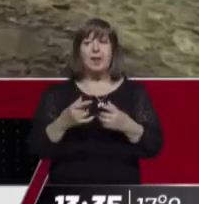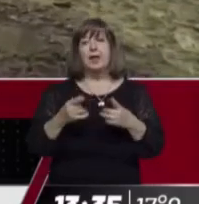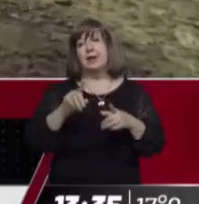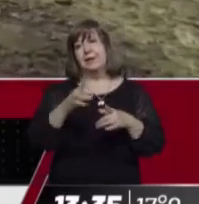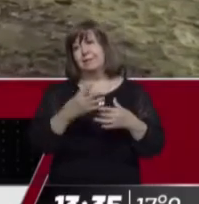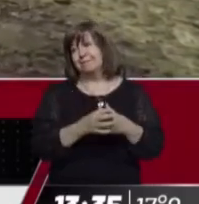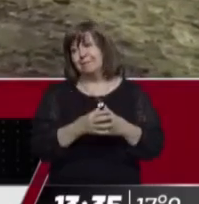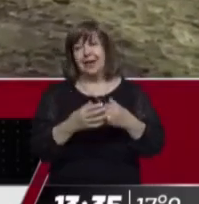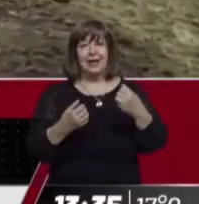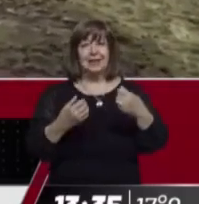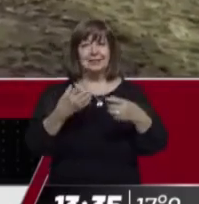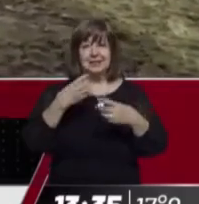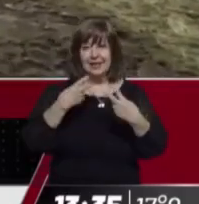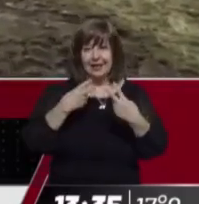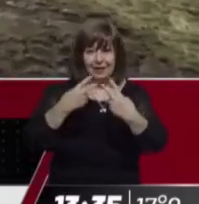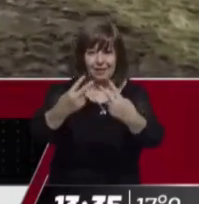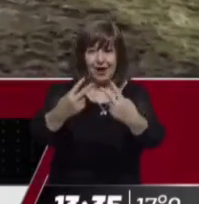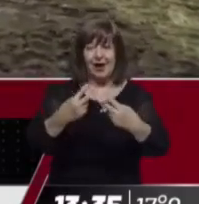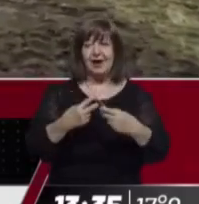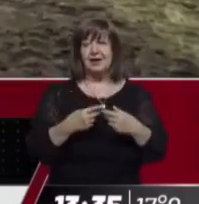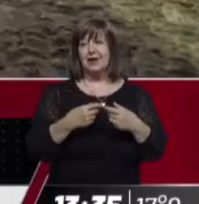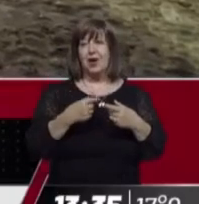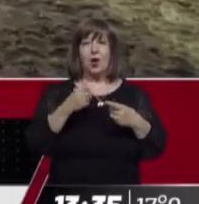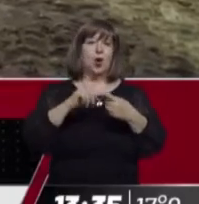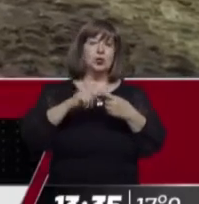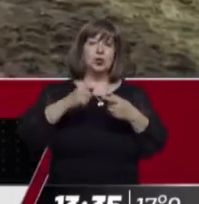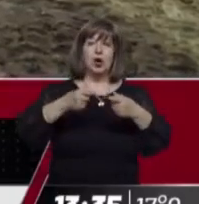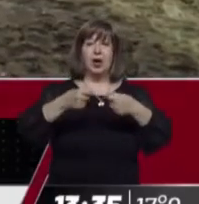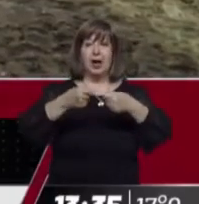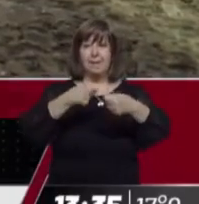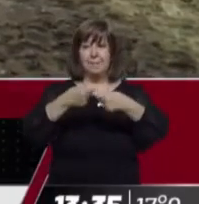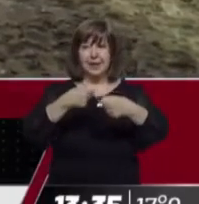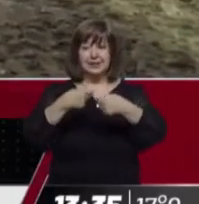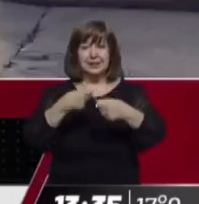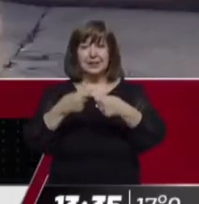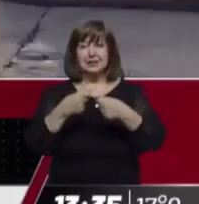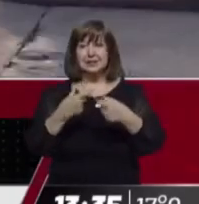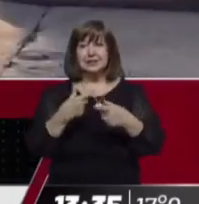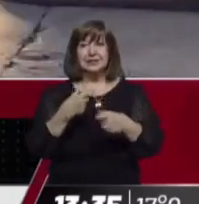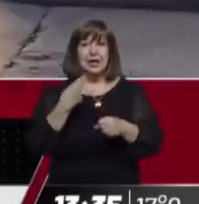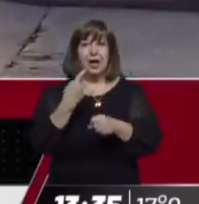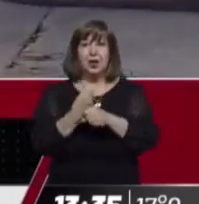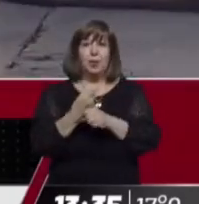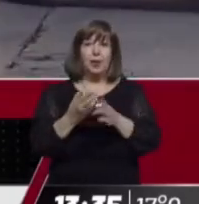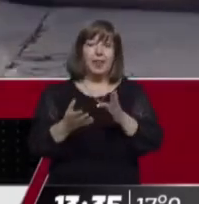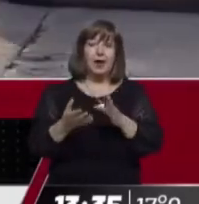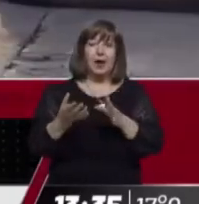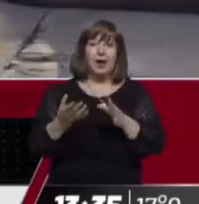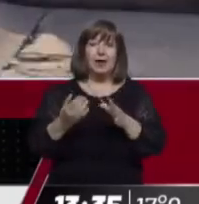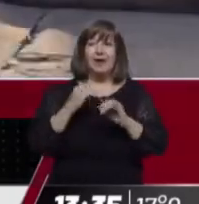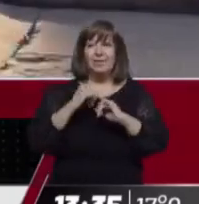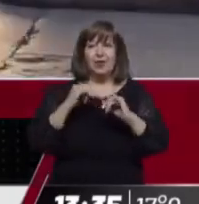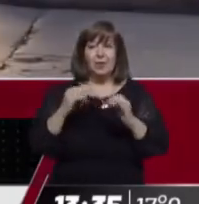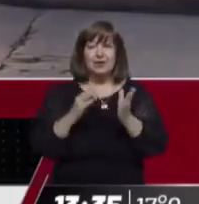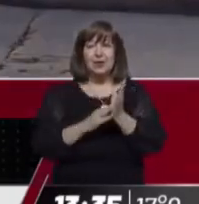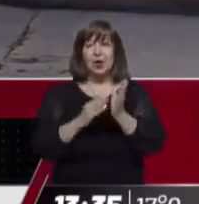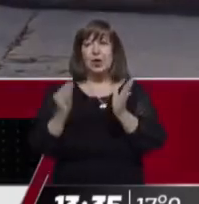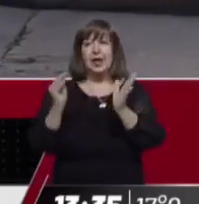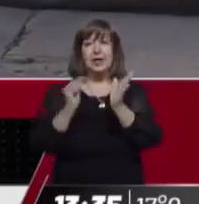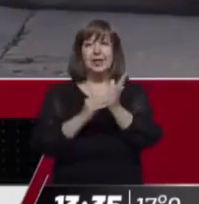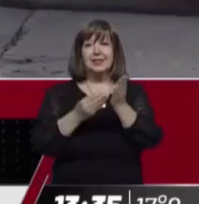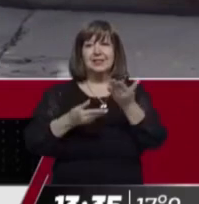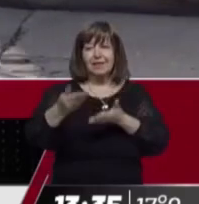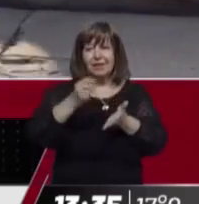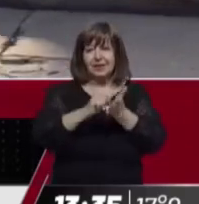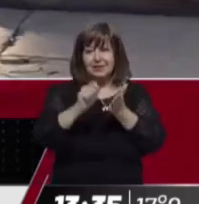operaciones comerciales que se estén por realizar y que la persona no, no puede sacar el informe o no puede inscribir la